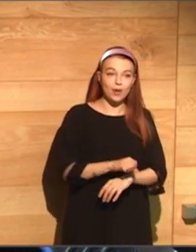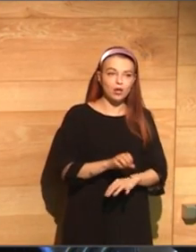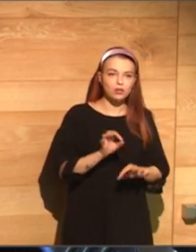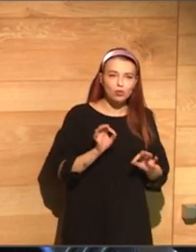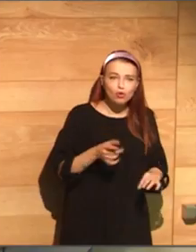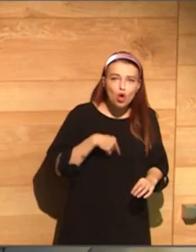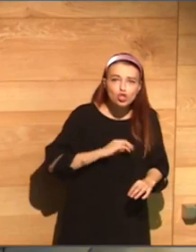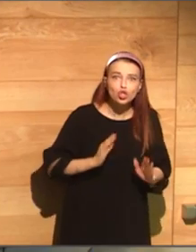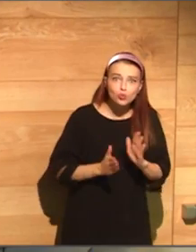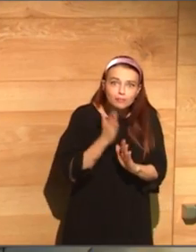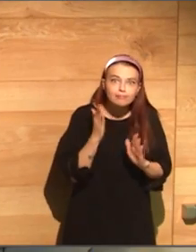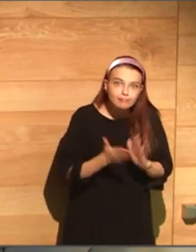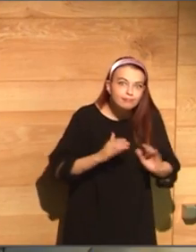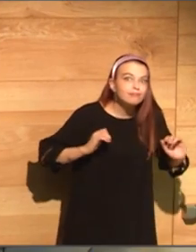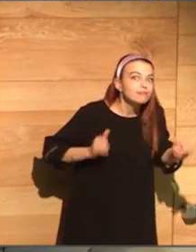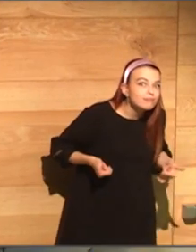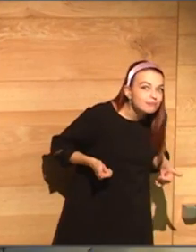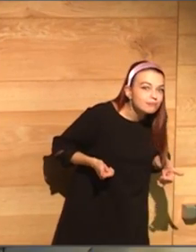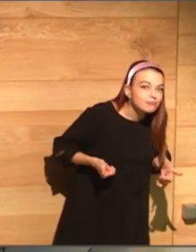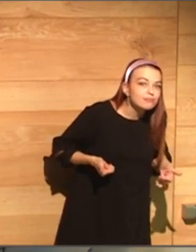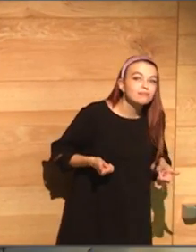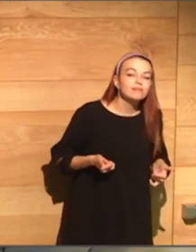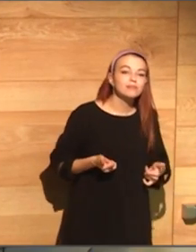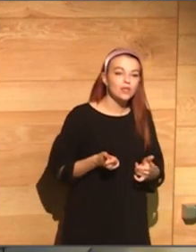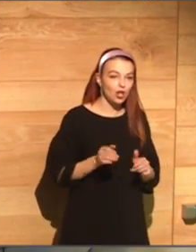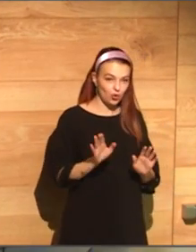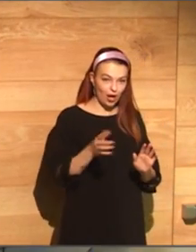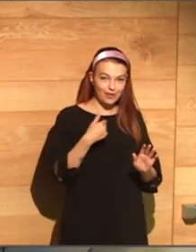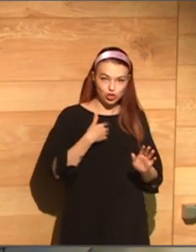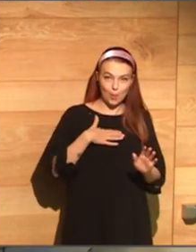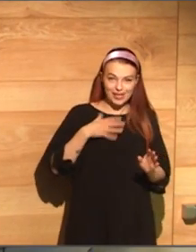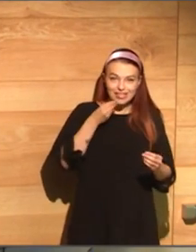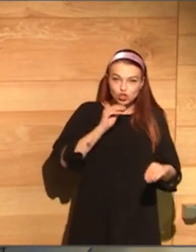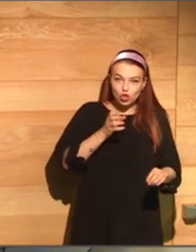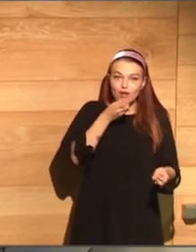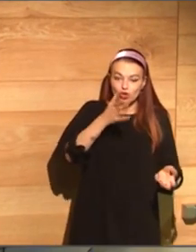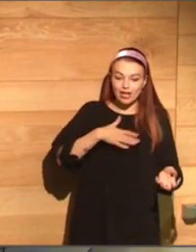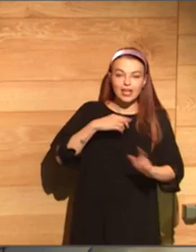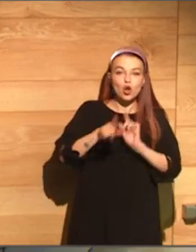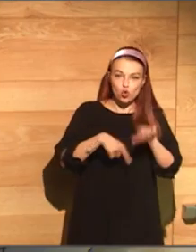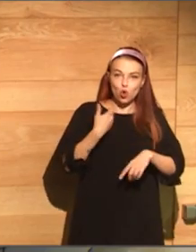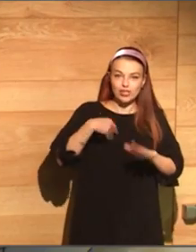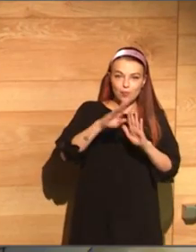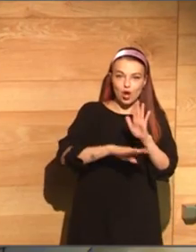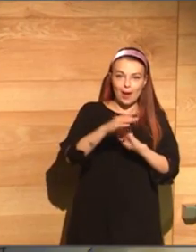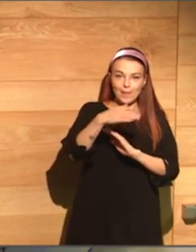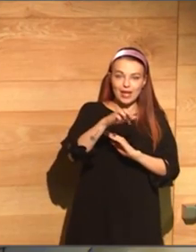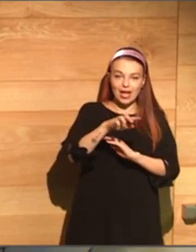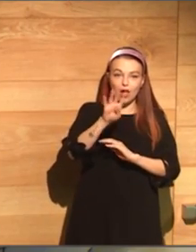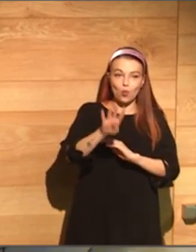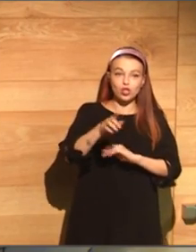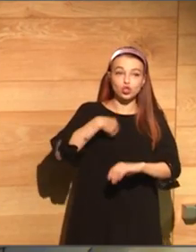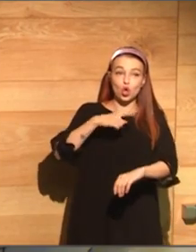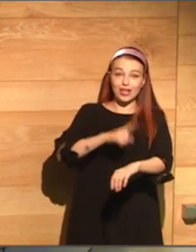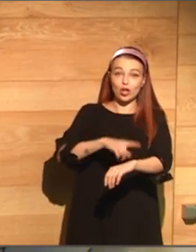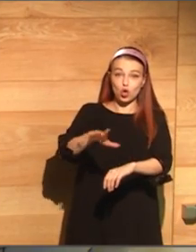a punto de empezar! Vamos, ni voy a contar la anécdota y vamos a hacer Berlanga 4, está clarísimo. Me compro un reloj que te da medición de oxígeno